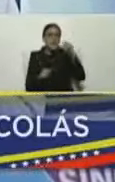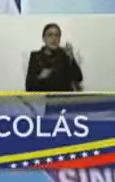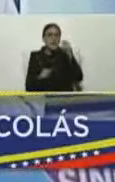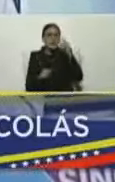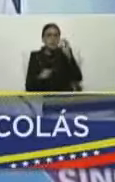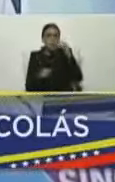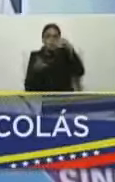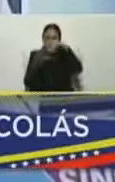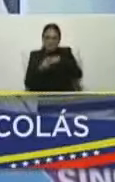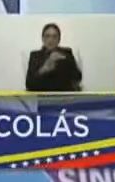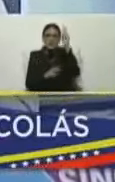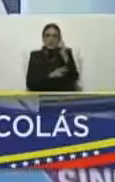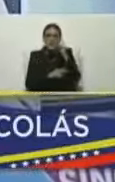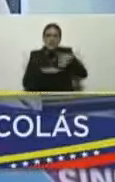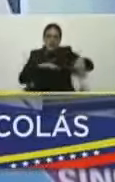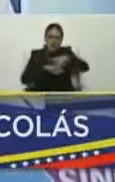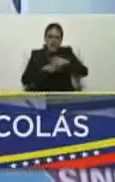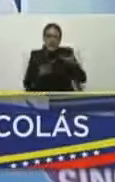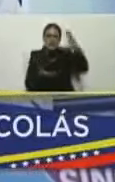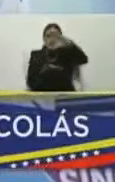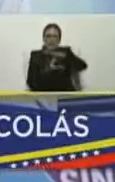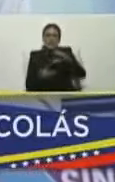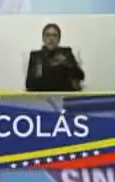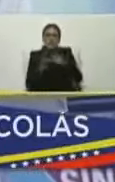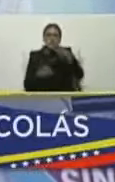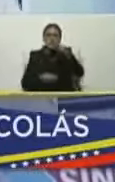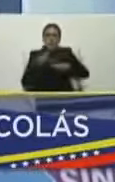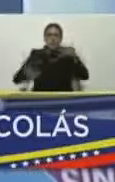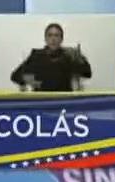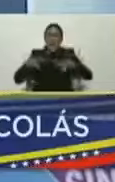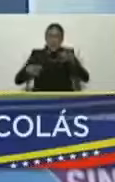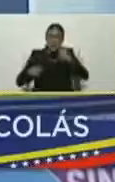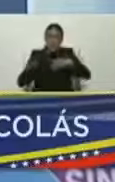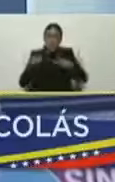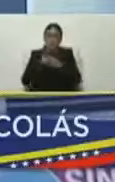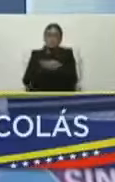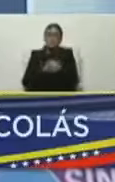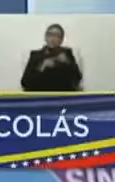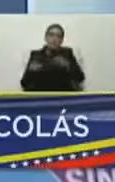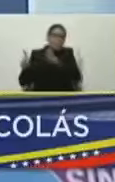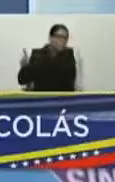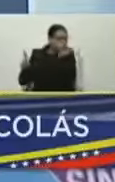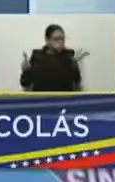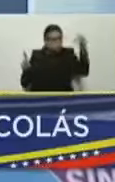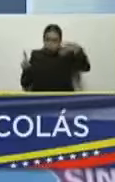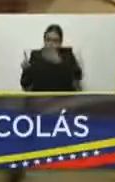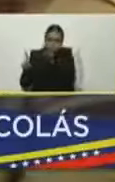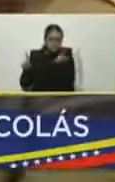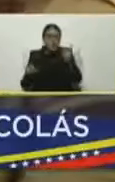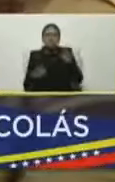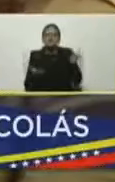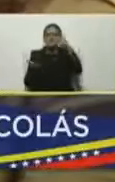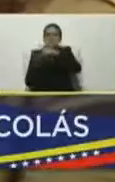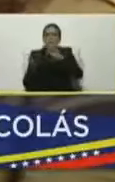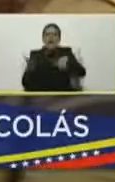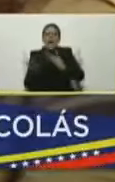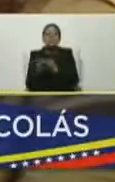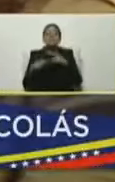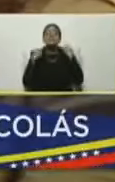San Antonio, esa calle central donde tú hiciste aquel acto aquella vez, y por ahí, llegábamos al cementerio por La